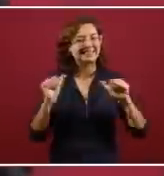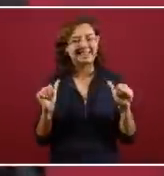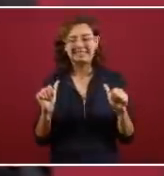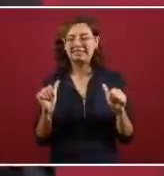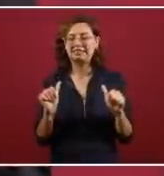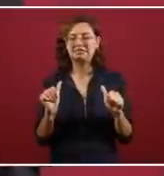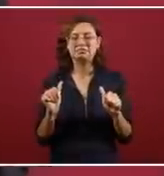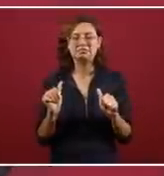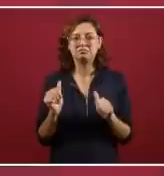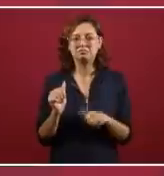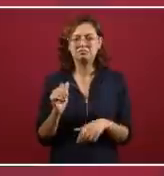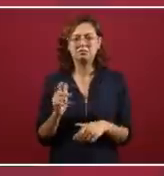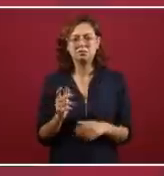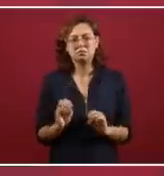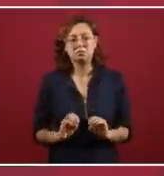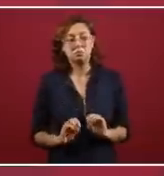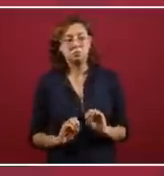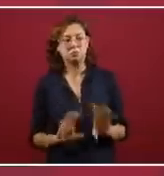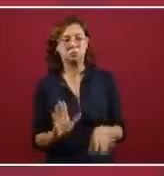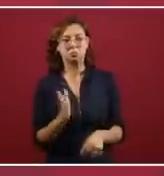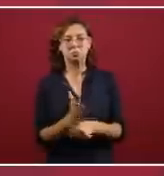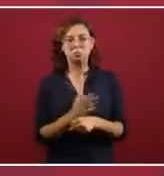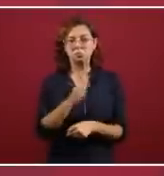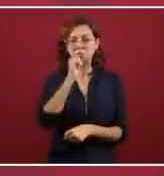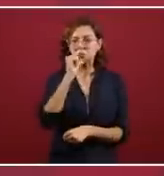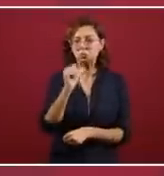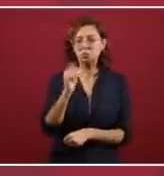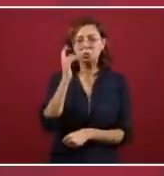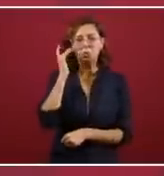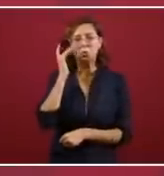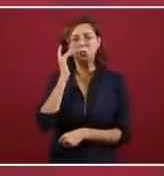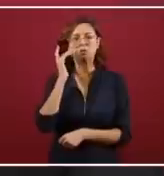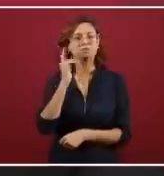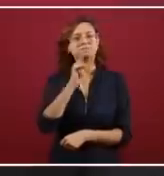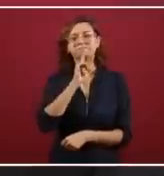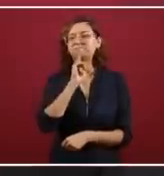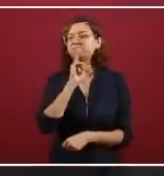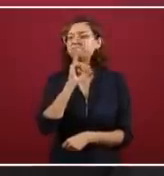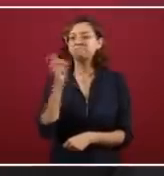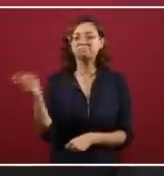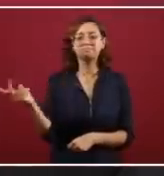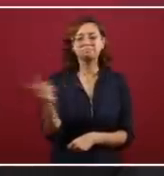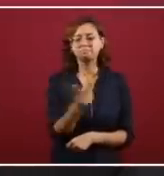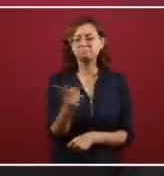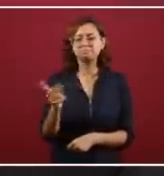a ningún acto de impunidad. Son dos muy buenos